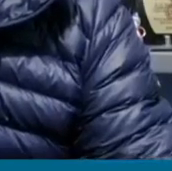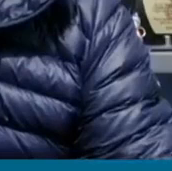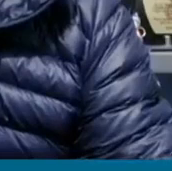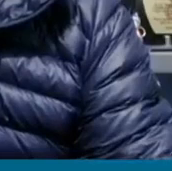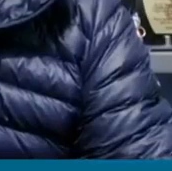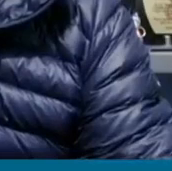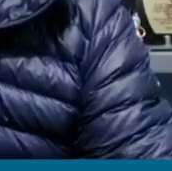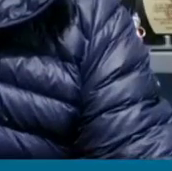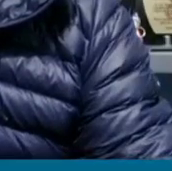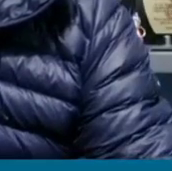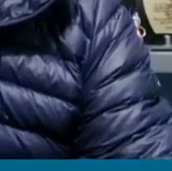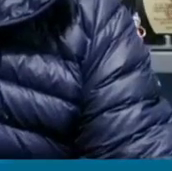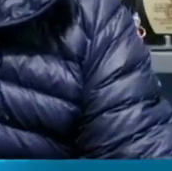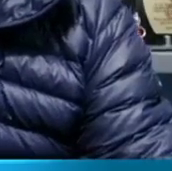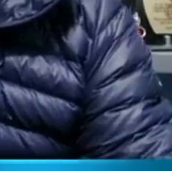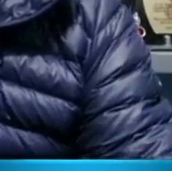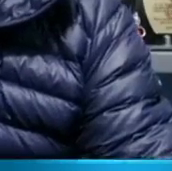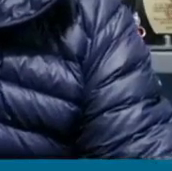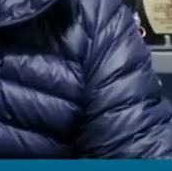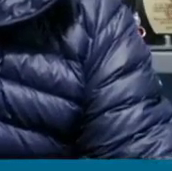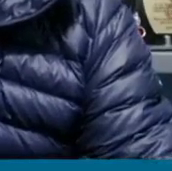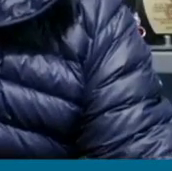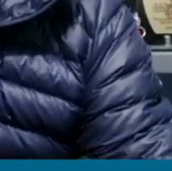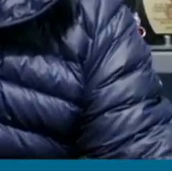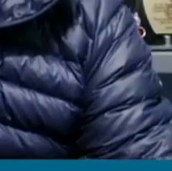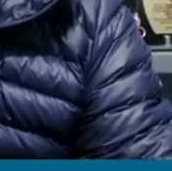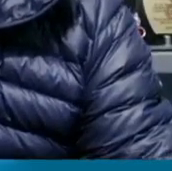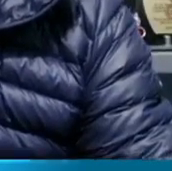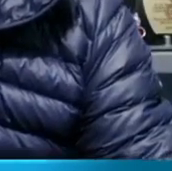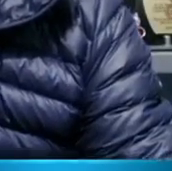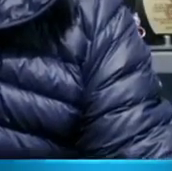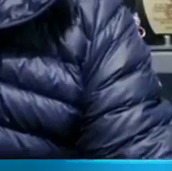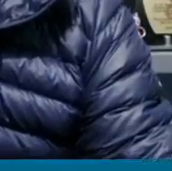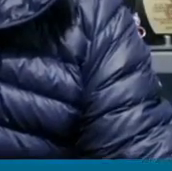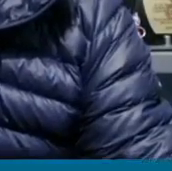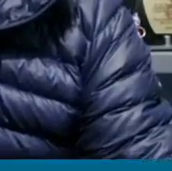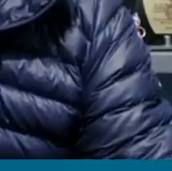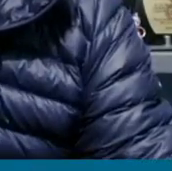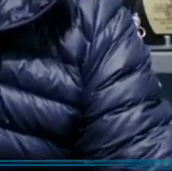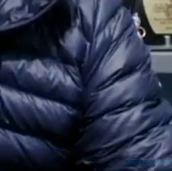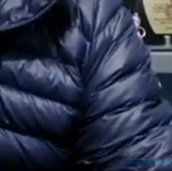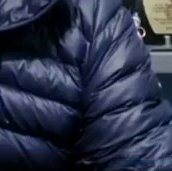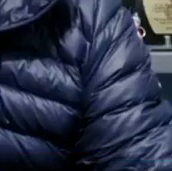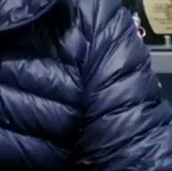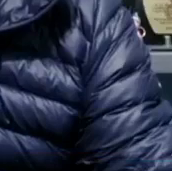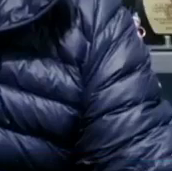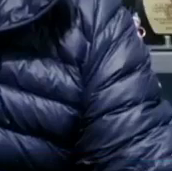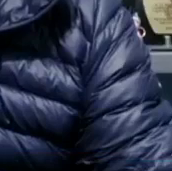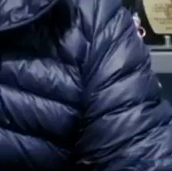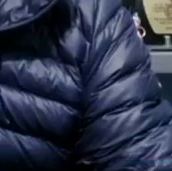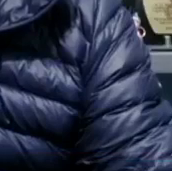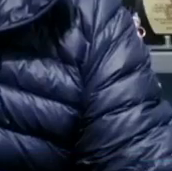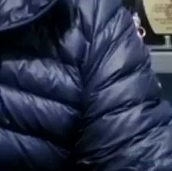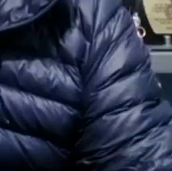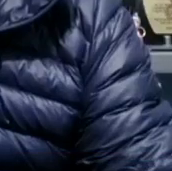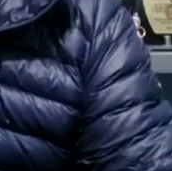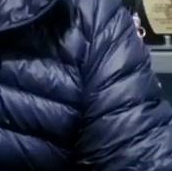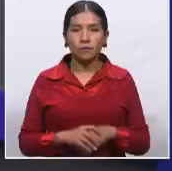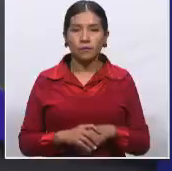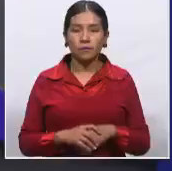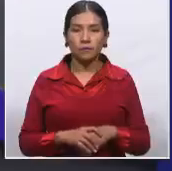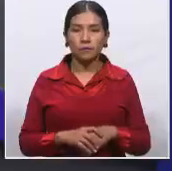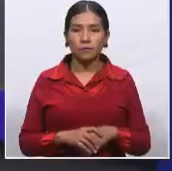por buen camino. Qué bueno que hemos tocado ese tema esta noche. Muchas gracias, hasta otro momento. Bien, muchísimas gracias, viceministro Mayen